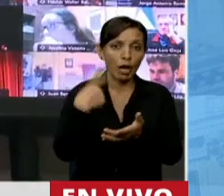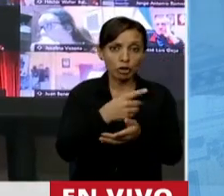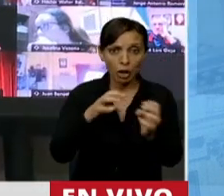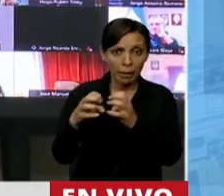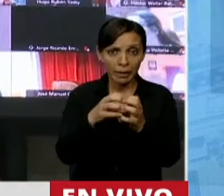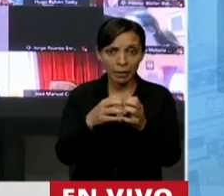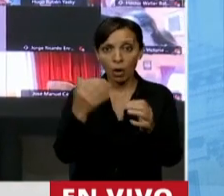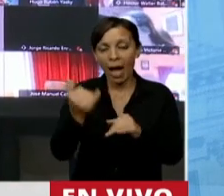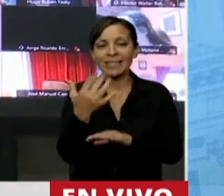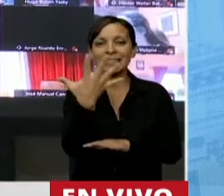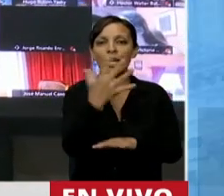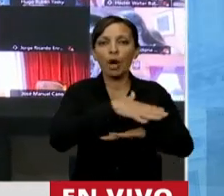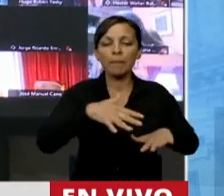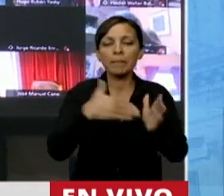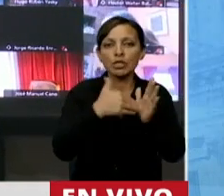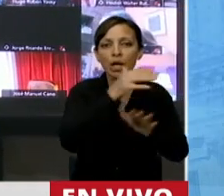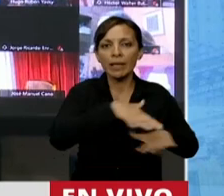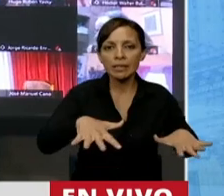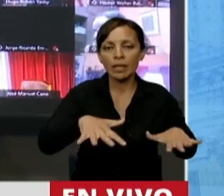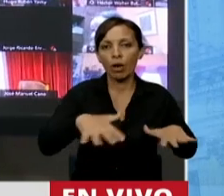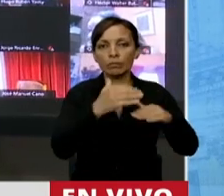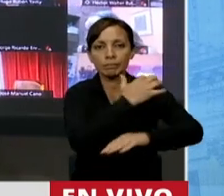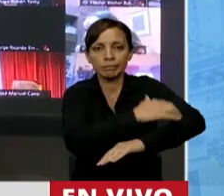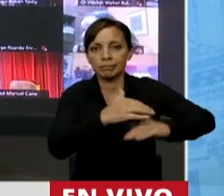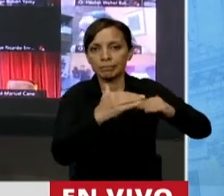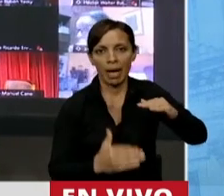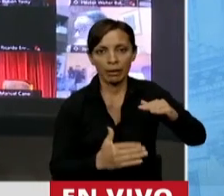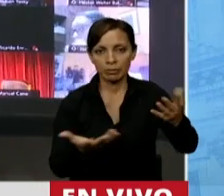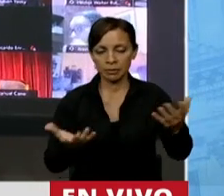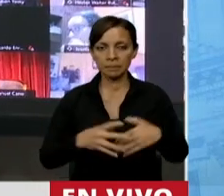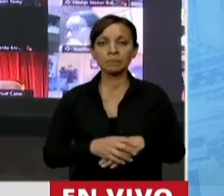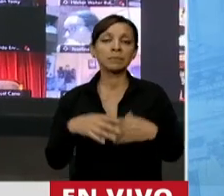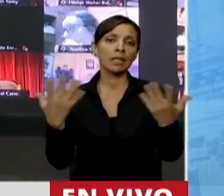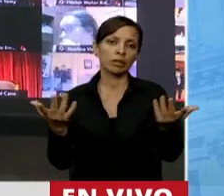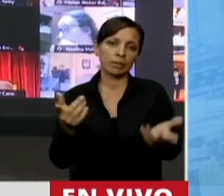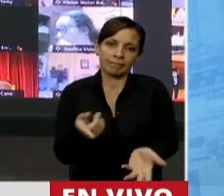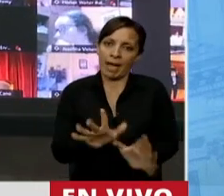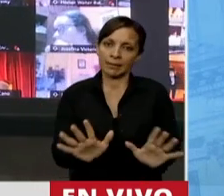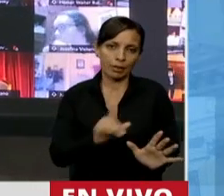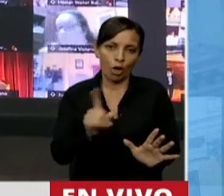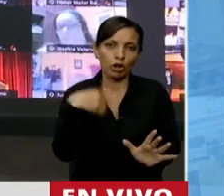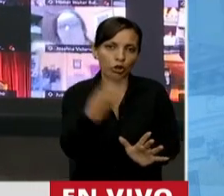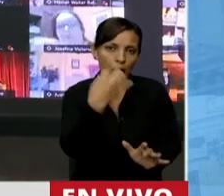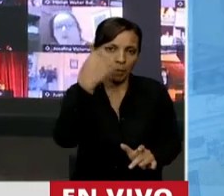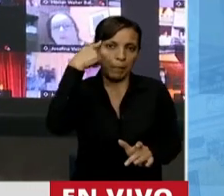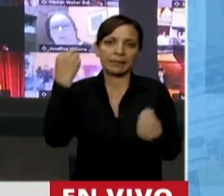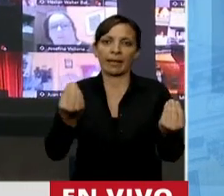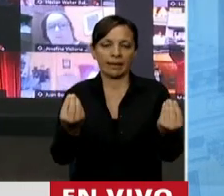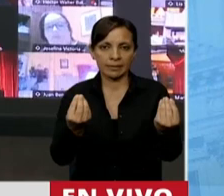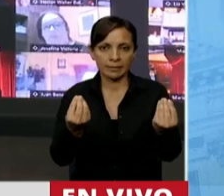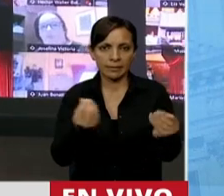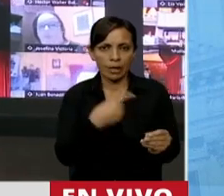contexto tenemos 5 millones de niños y niñas bajo la línea de pobreza. Entonces, creo que lo que nos tenemos que preguntar todos y todas las que estamos acá